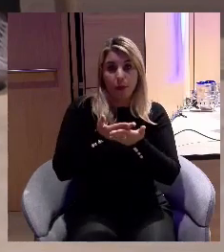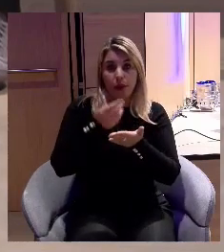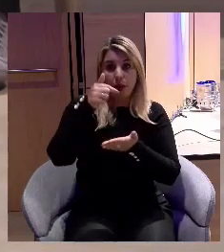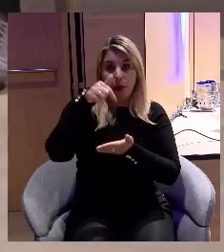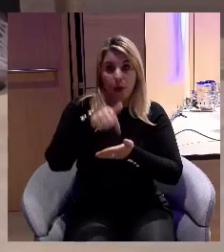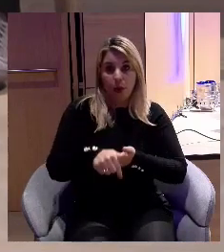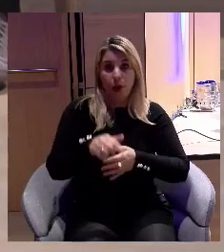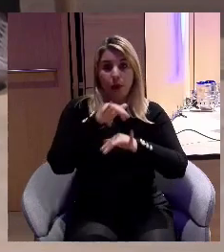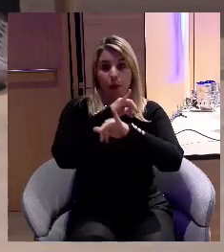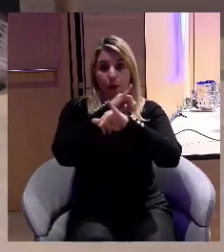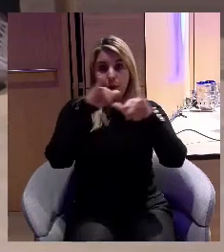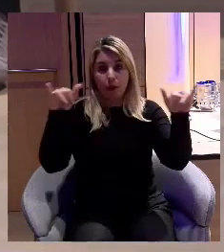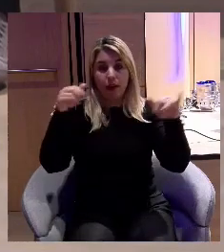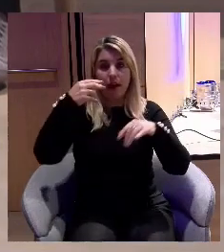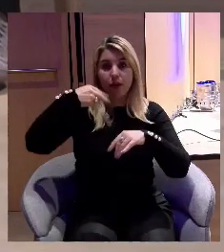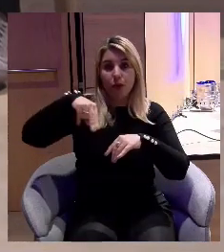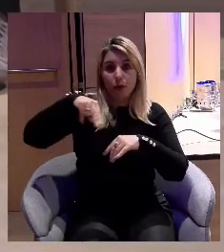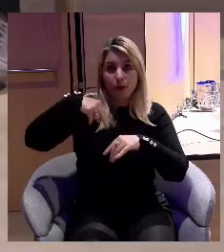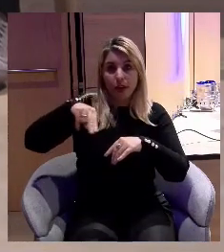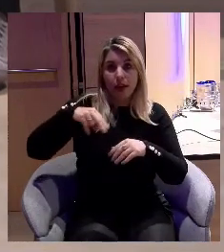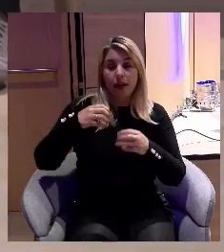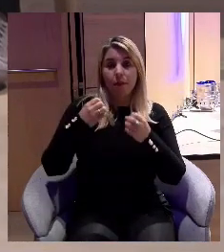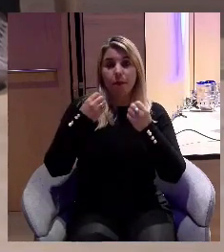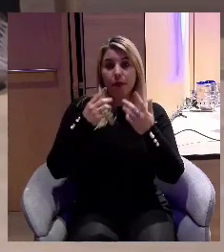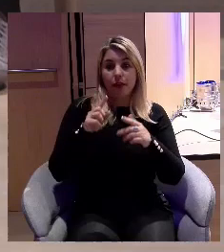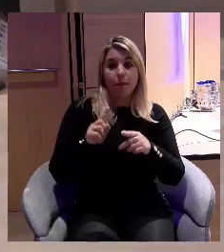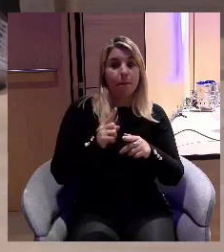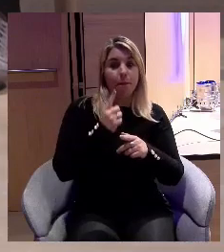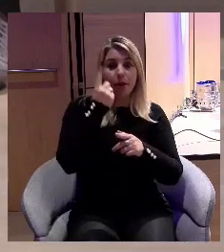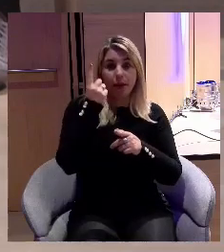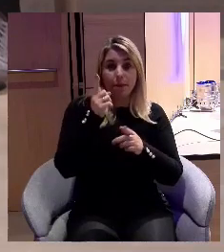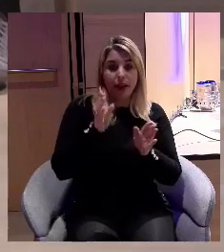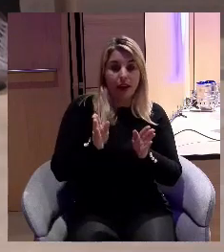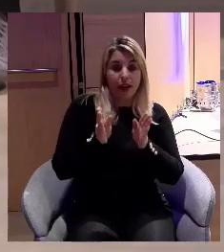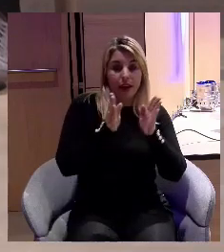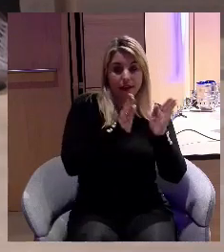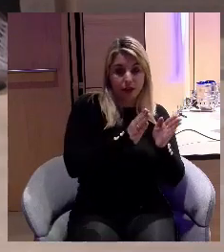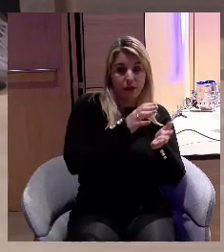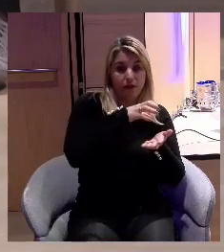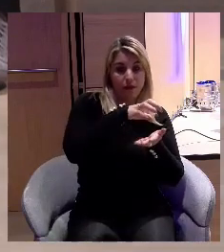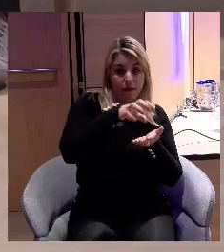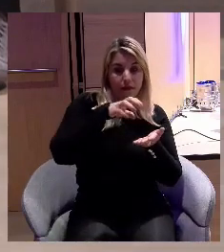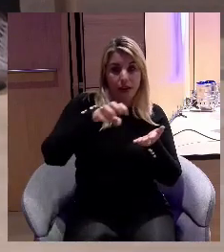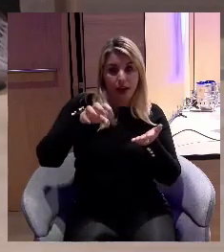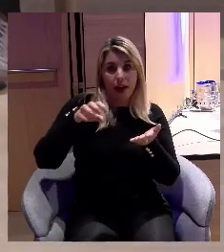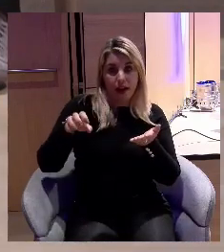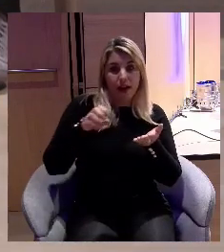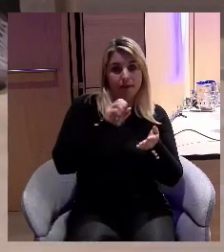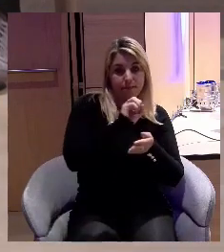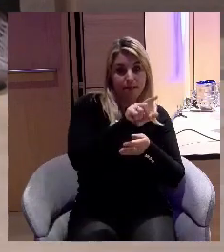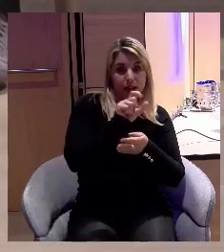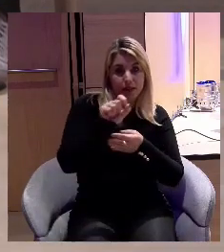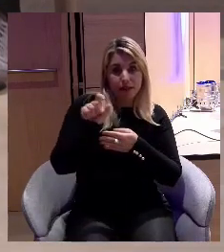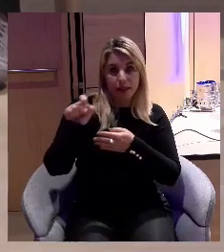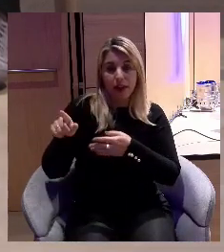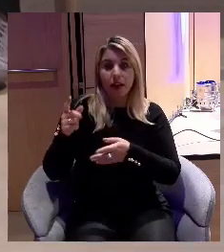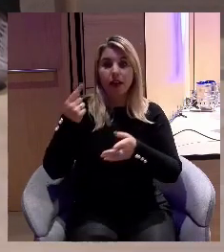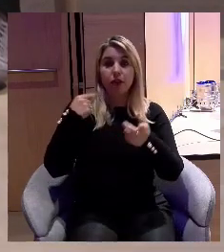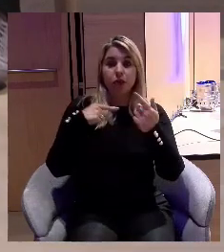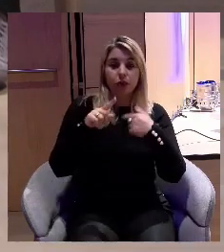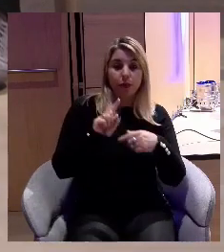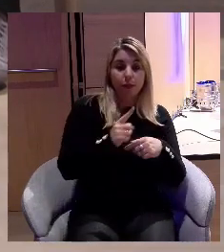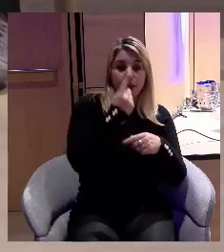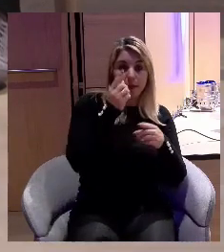publicando durante todo noviembre, porque esta es la primera como sección de varias entregas, hemos enviado más o